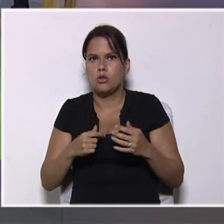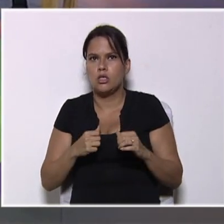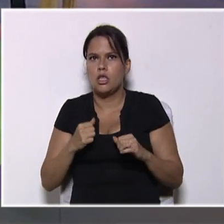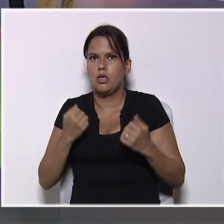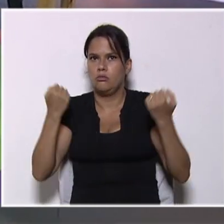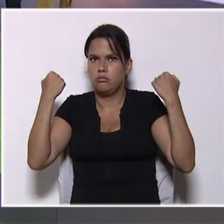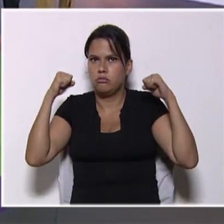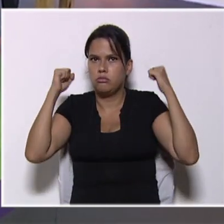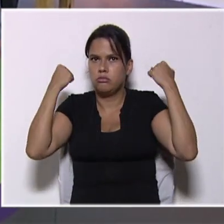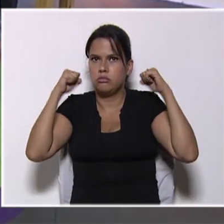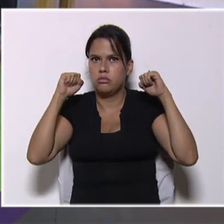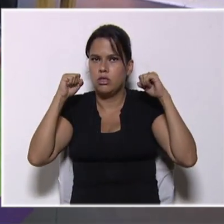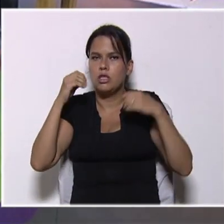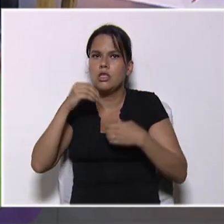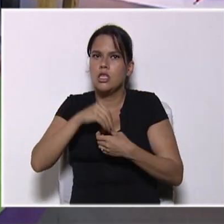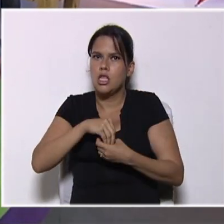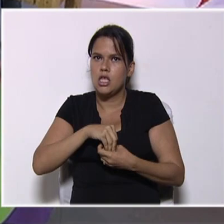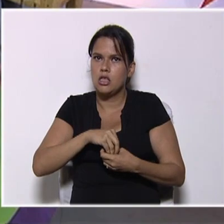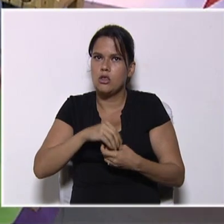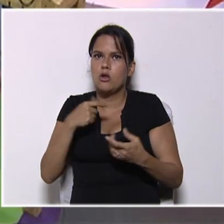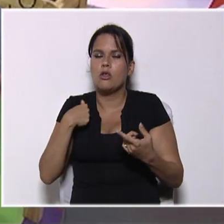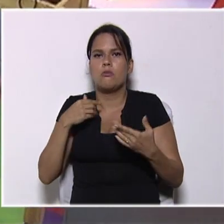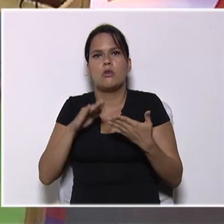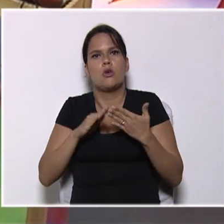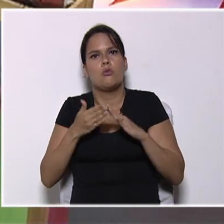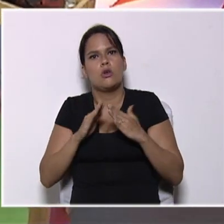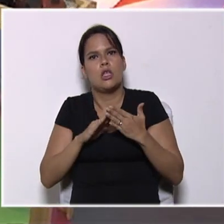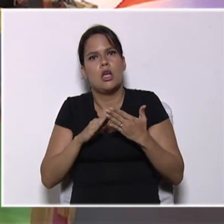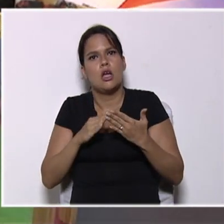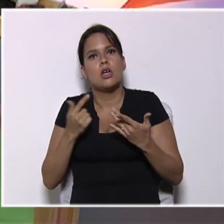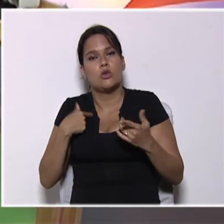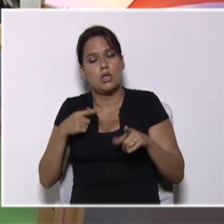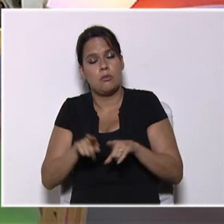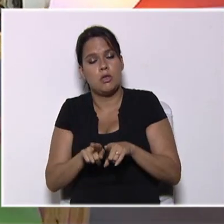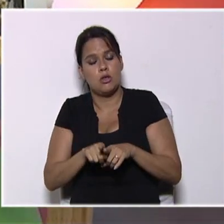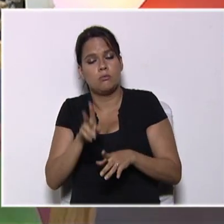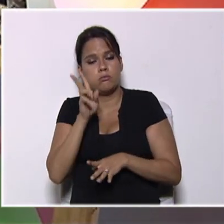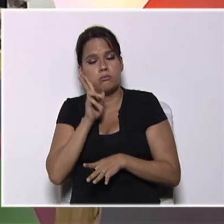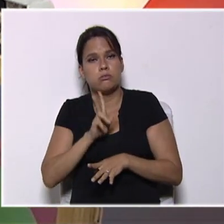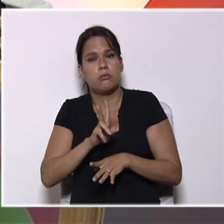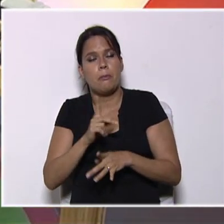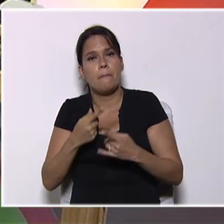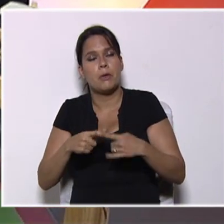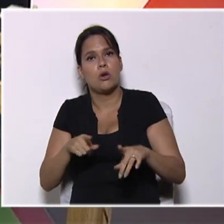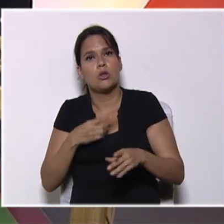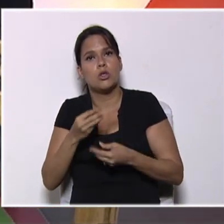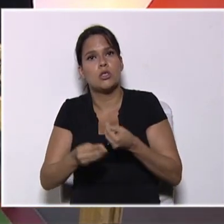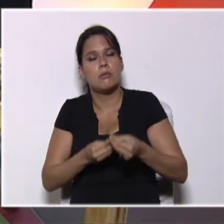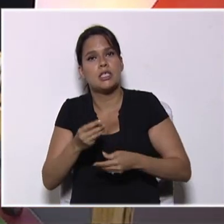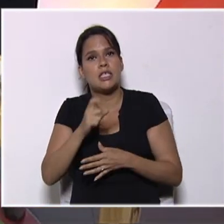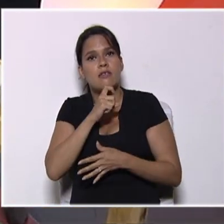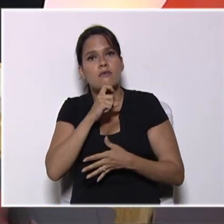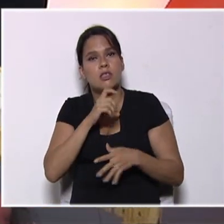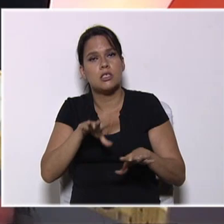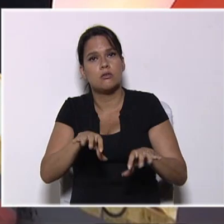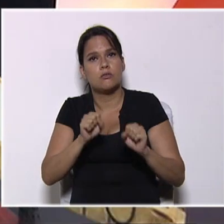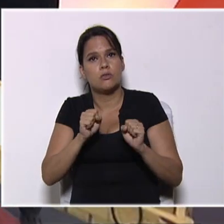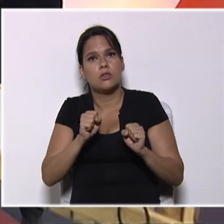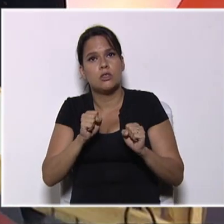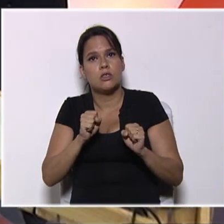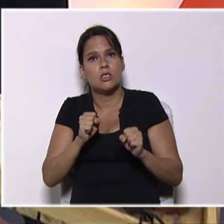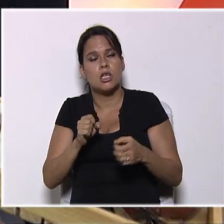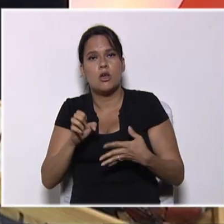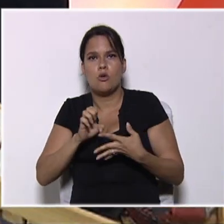ejercicios dentro de mi comunidad. Eso yo también lo puedo recuperar. Pero cuando se me hace difícil conseguir algún elemento, por ejemplo, de